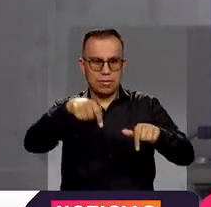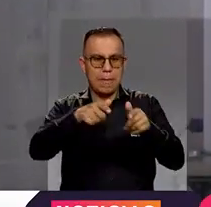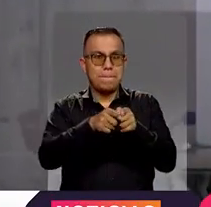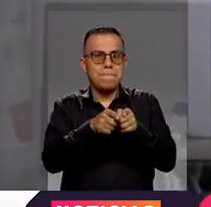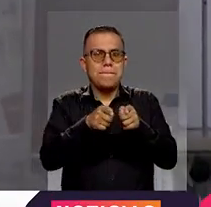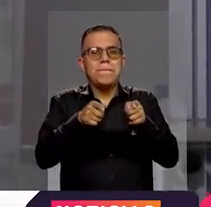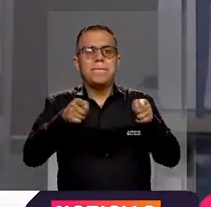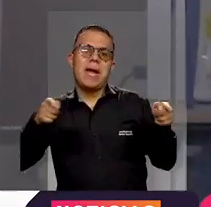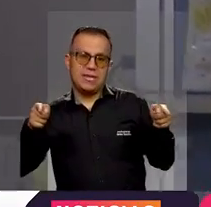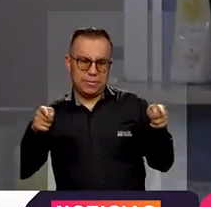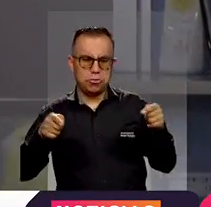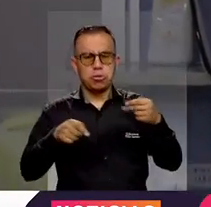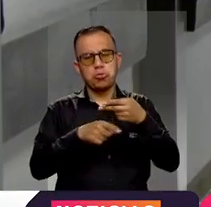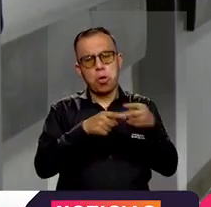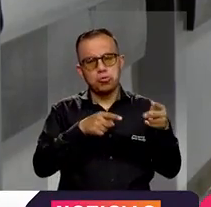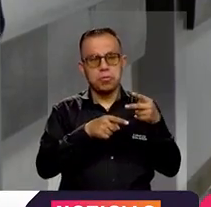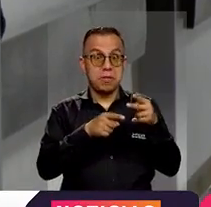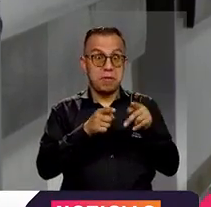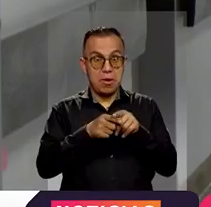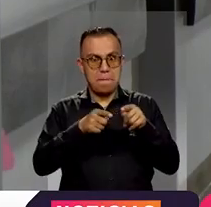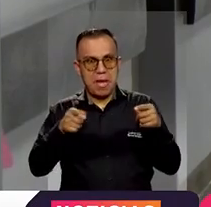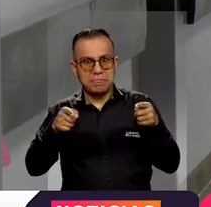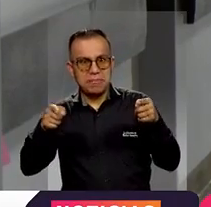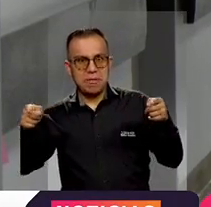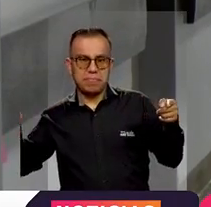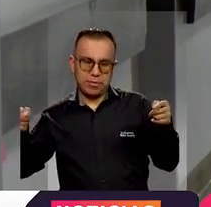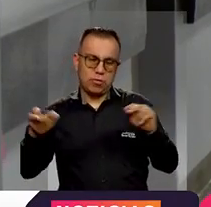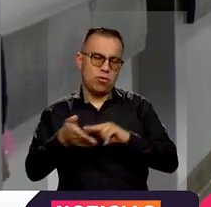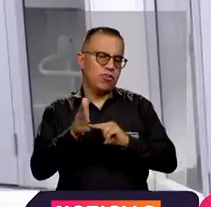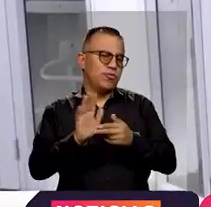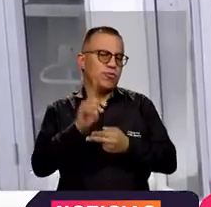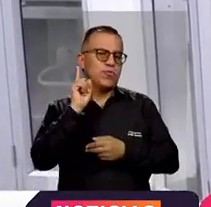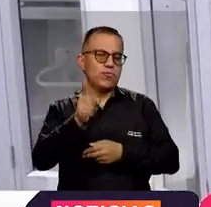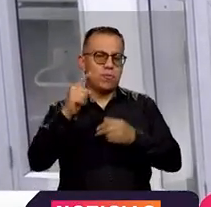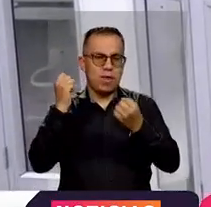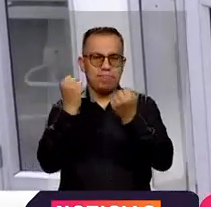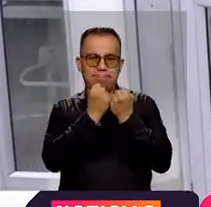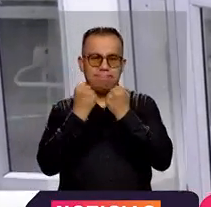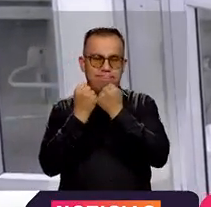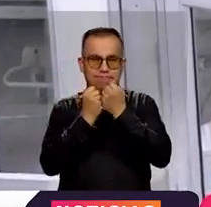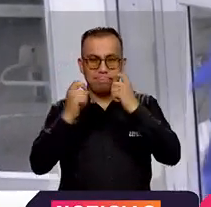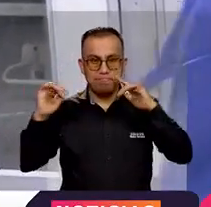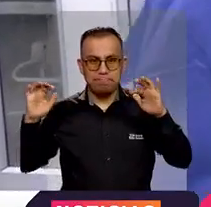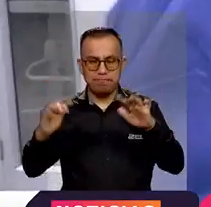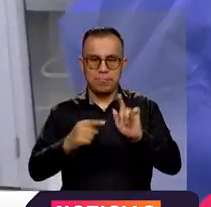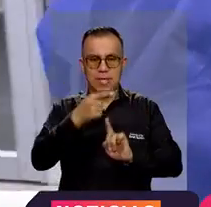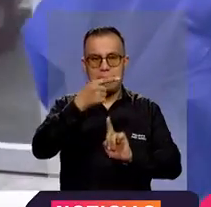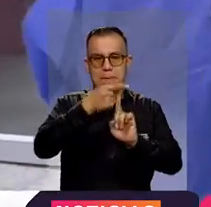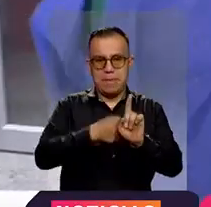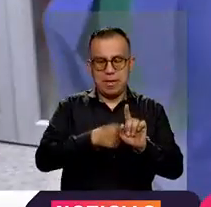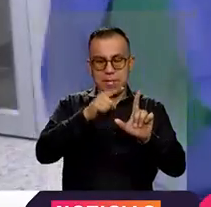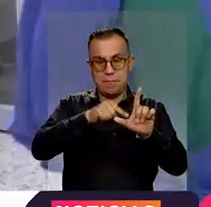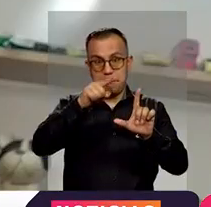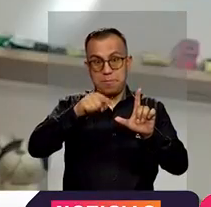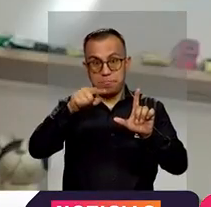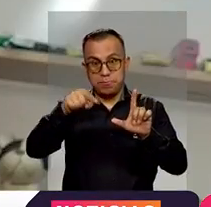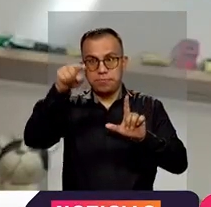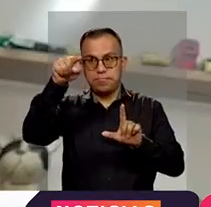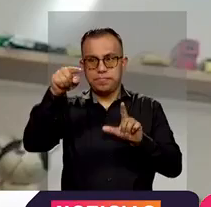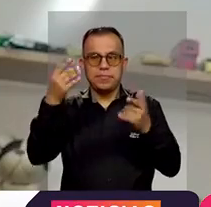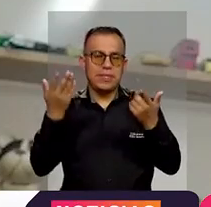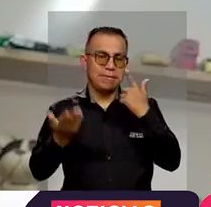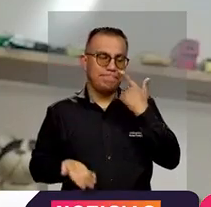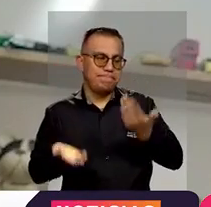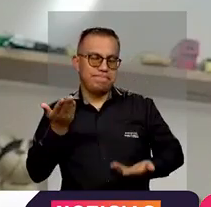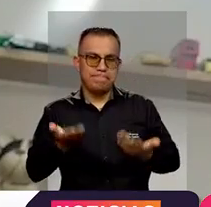más prolongado que los otros, o si se trataría solamente de las aglomeraciones registradas en los meses del repunte de casos.